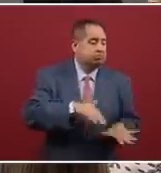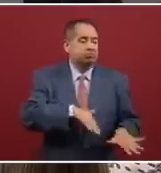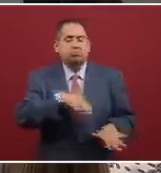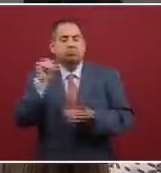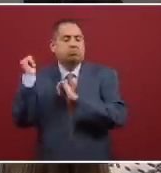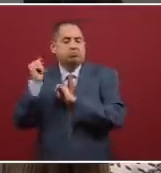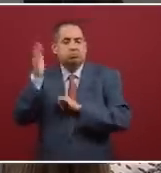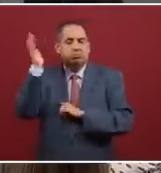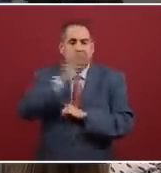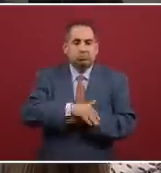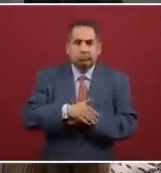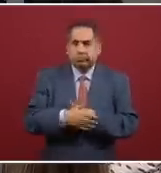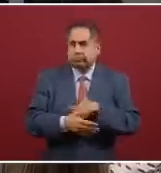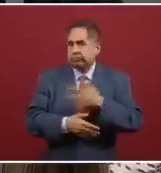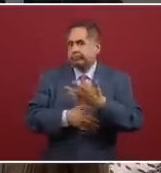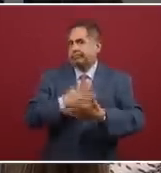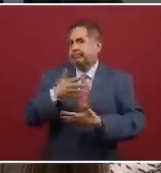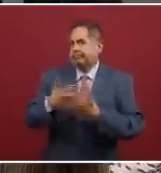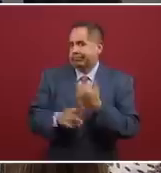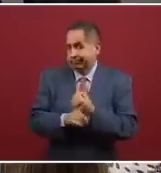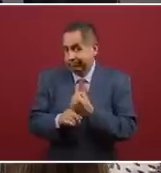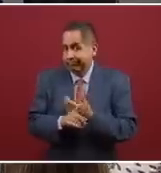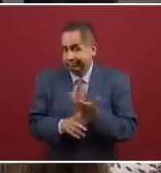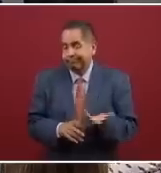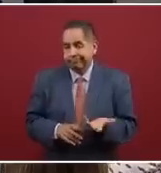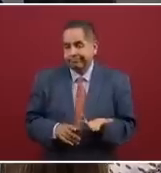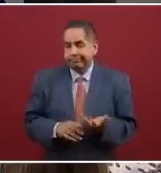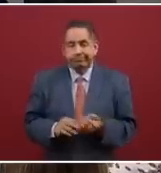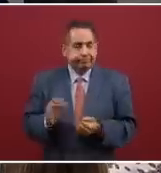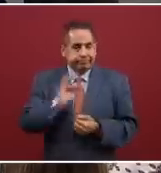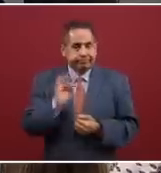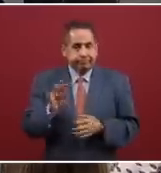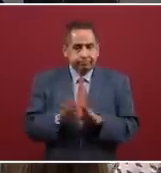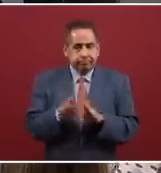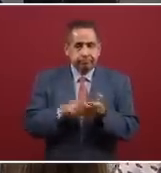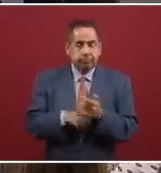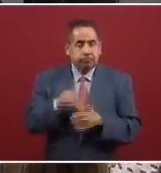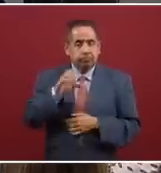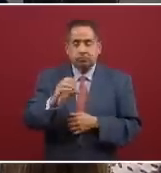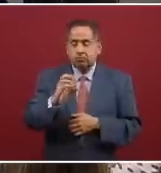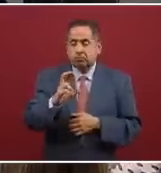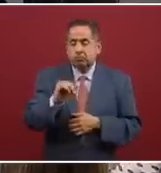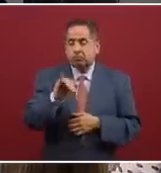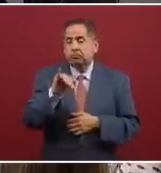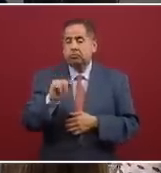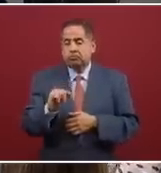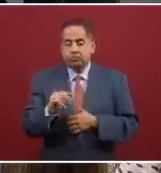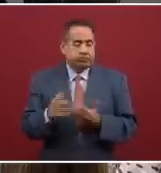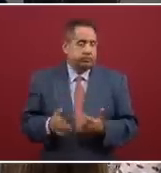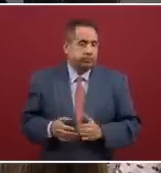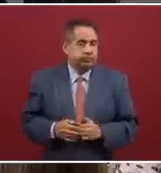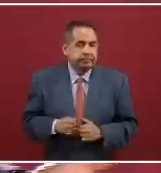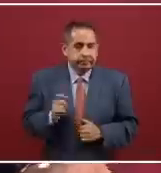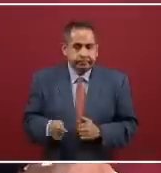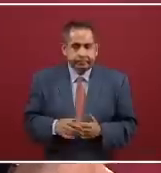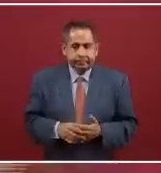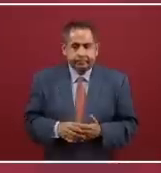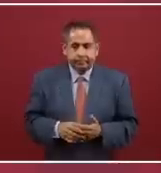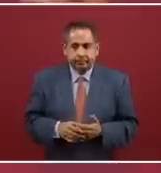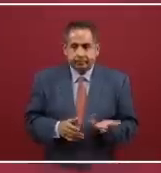extranjera si vamos a una crisis pues entonces